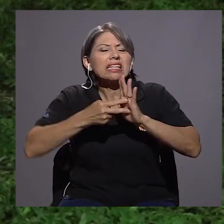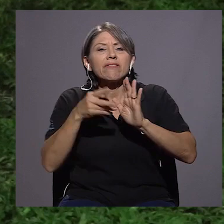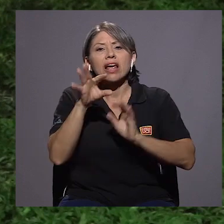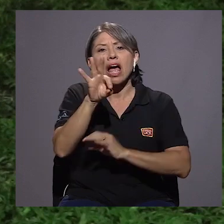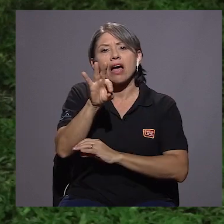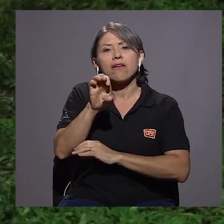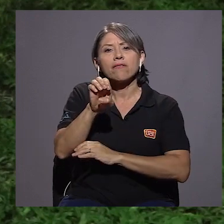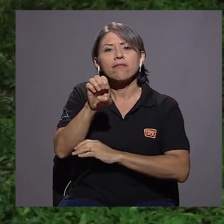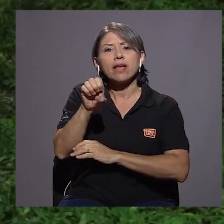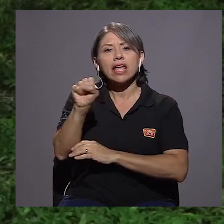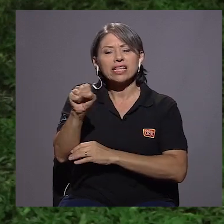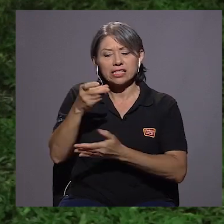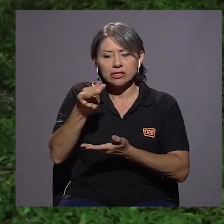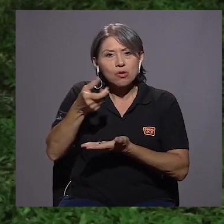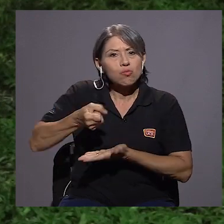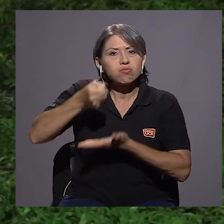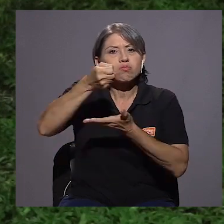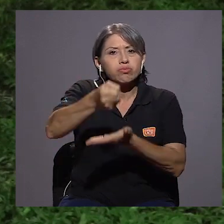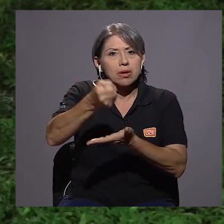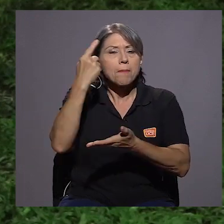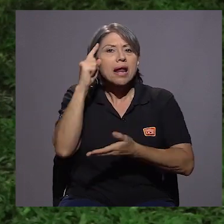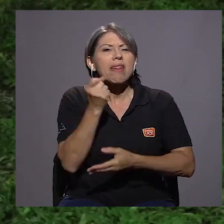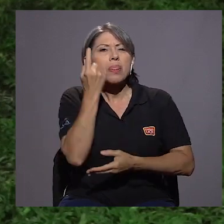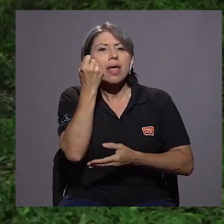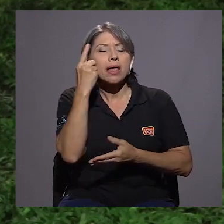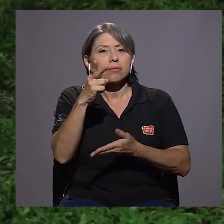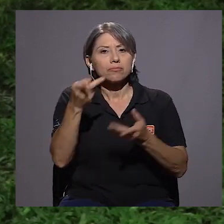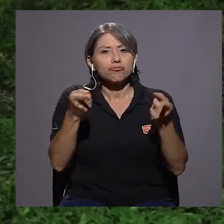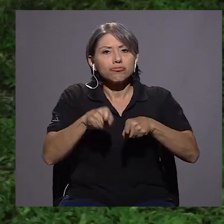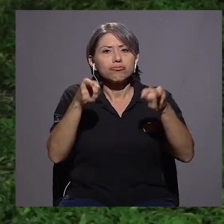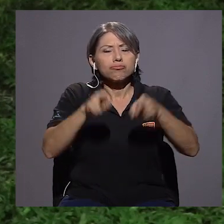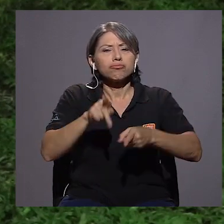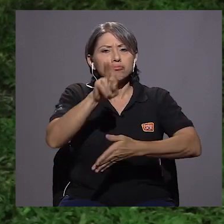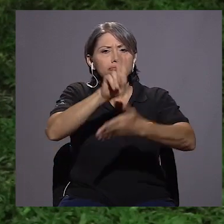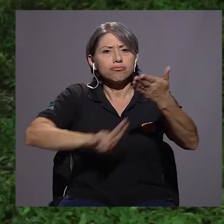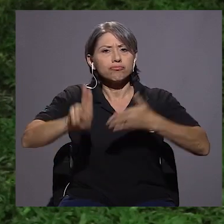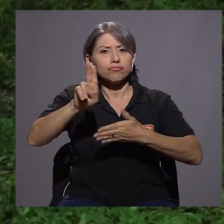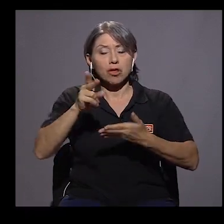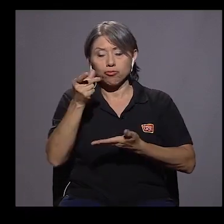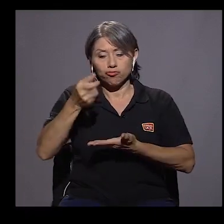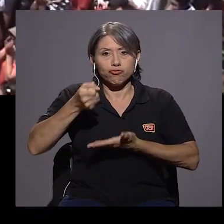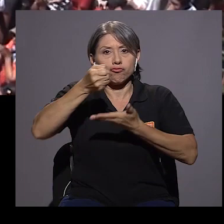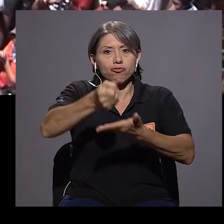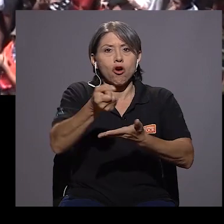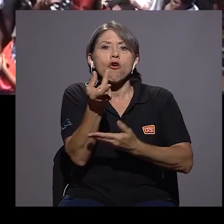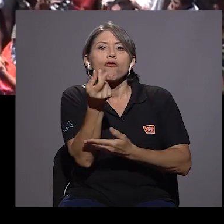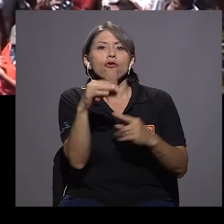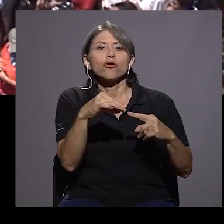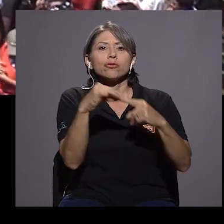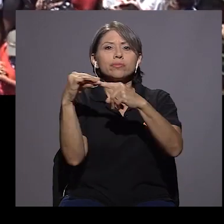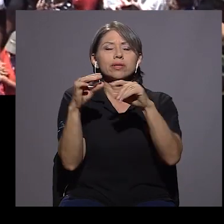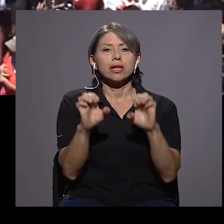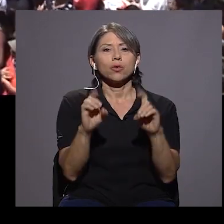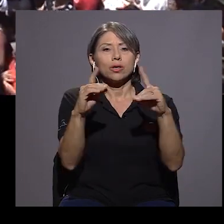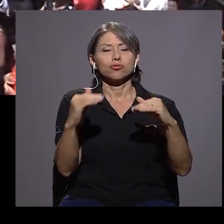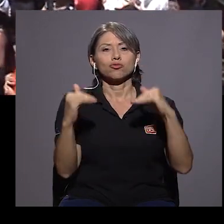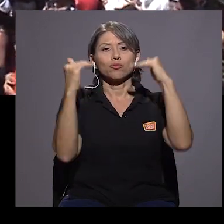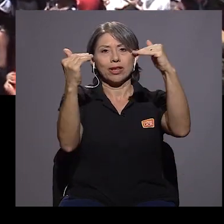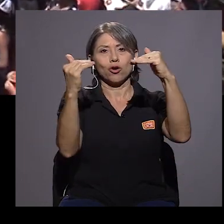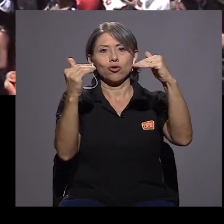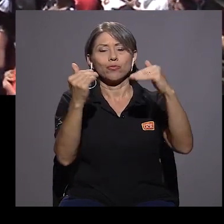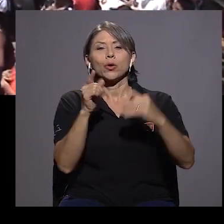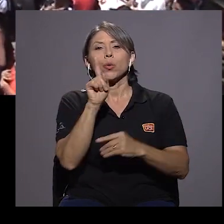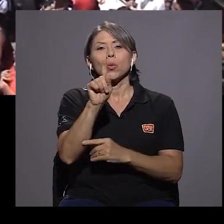explicar un poco qué es el FES, tal vez para poder contextualizar un poco qué es lo que está sucediendo ahorita en la universidad. El FES es el Fondo Especial para la